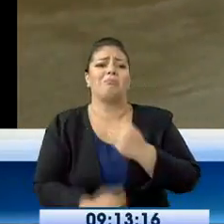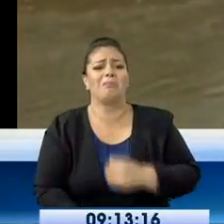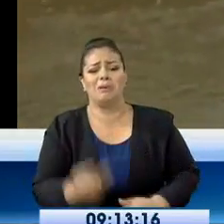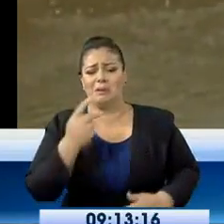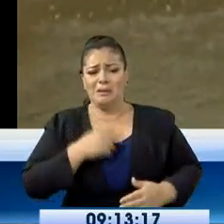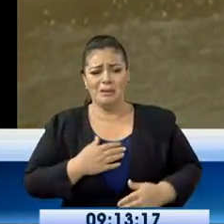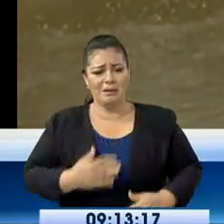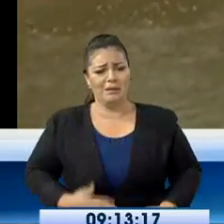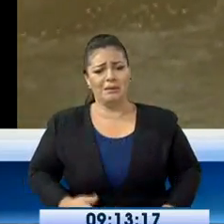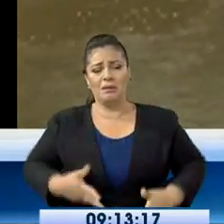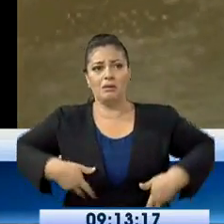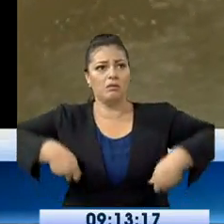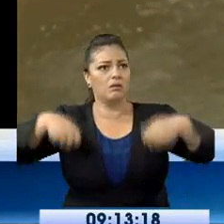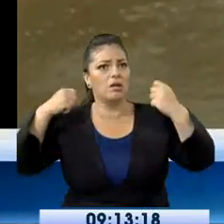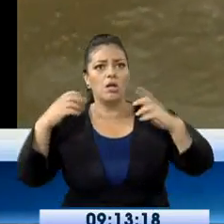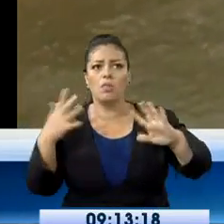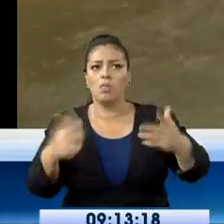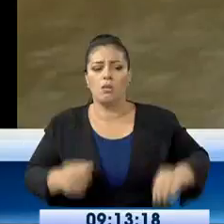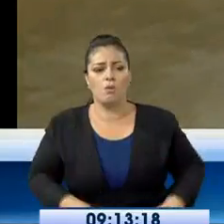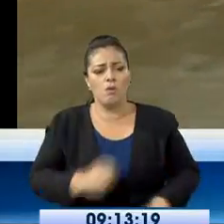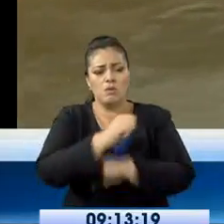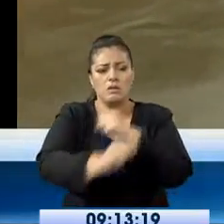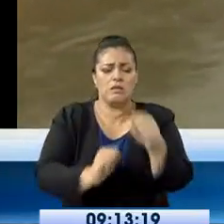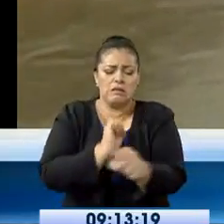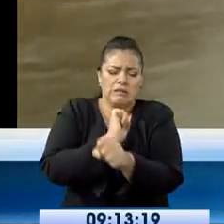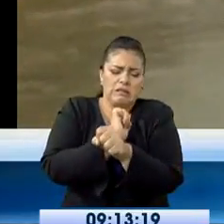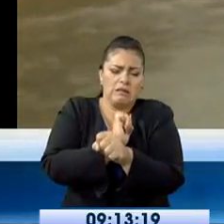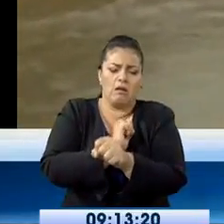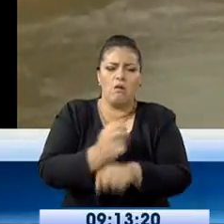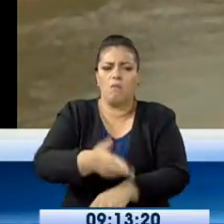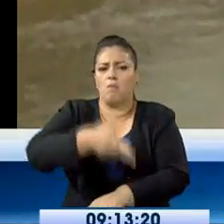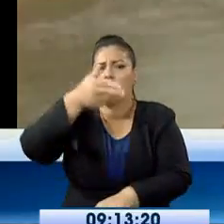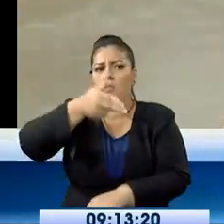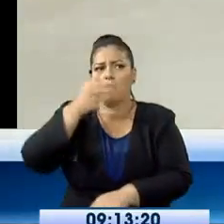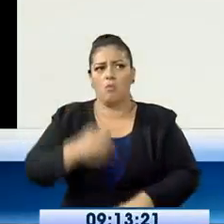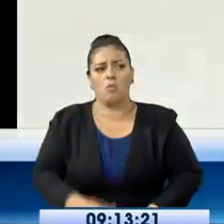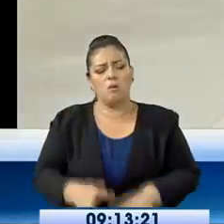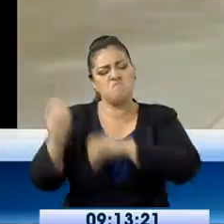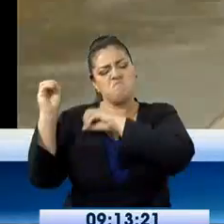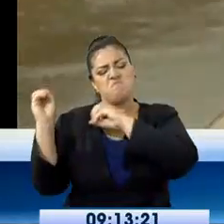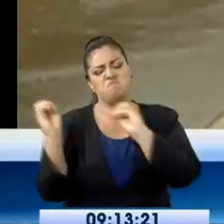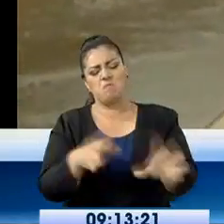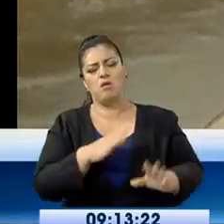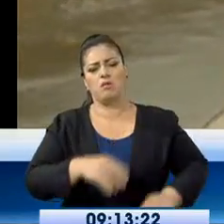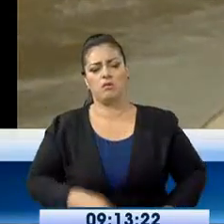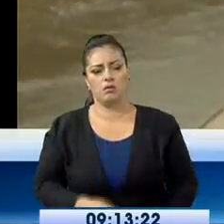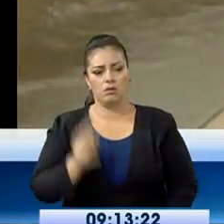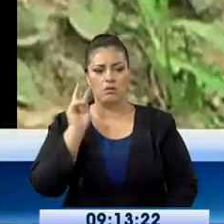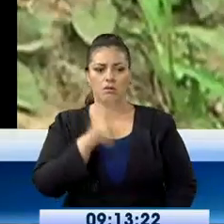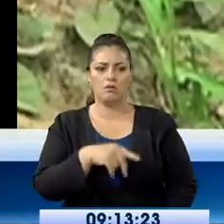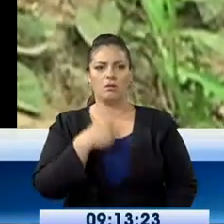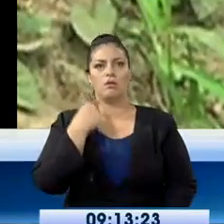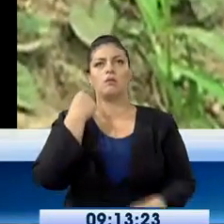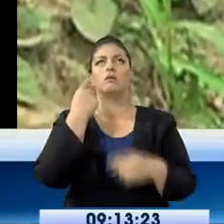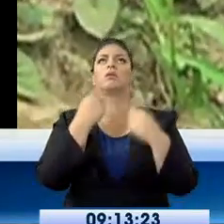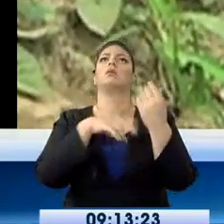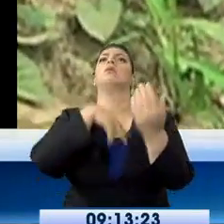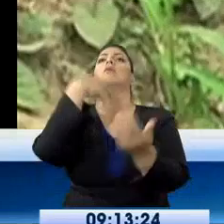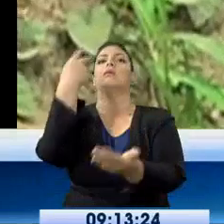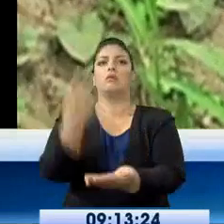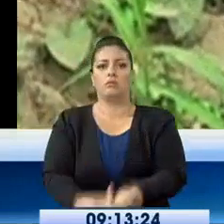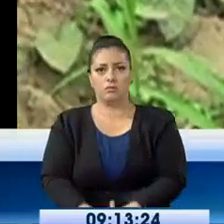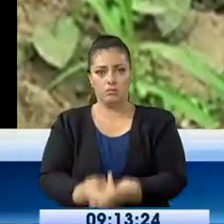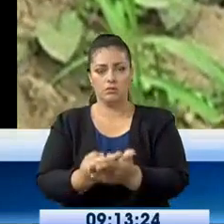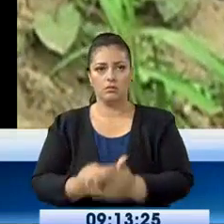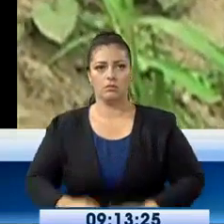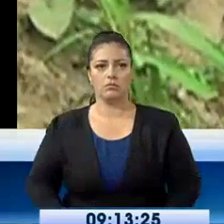camiseta, amarrado y baleado. Mi hijo aquí botado. Cuando yo lo vi, yo me desmayé. Asegura que desde aquel